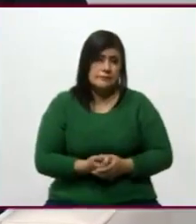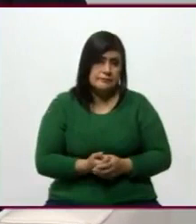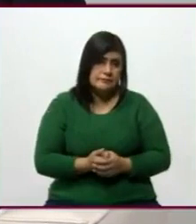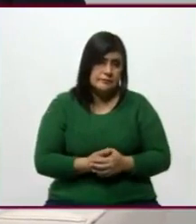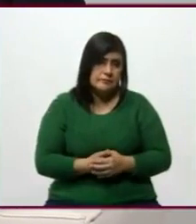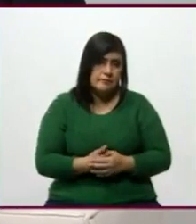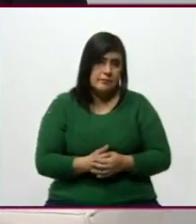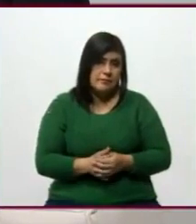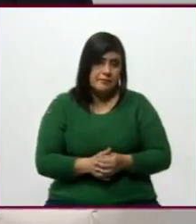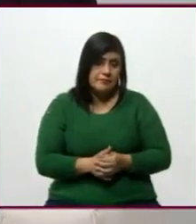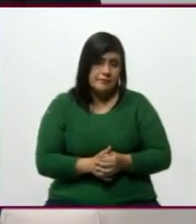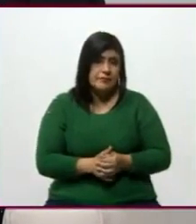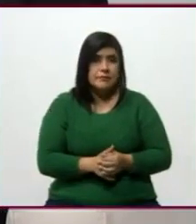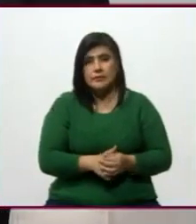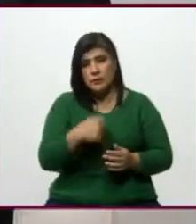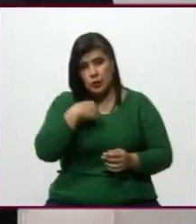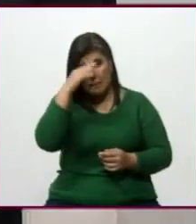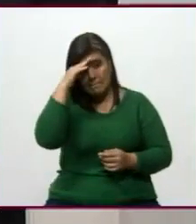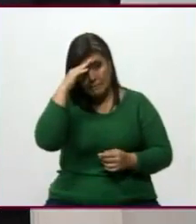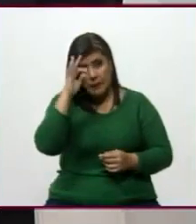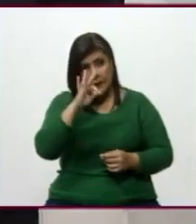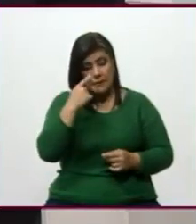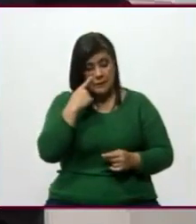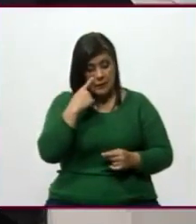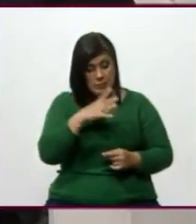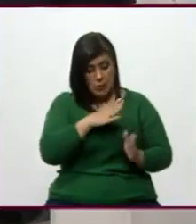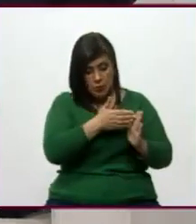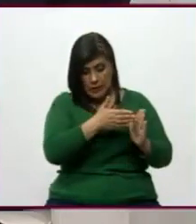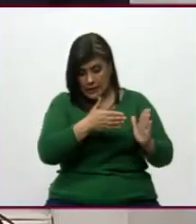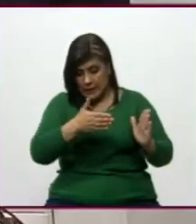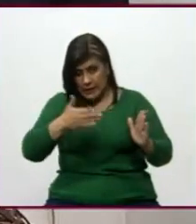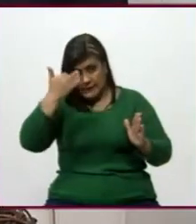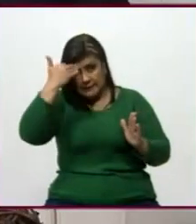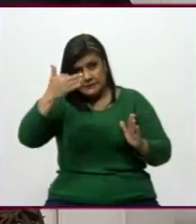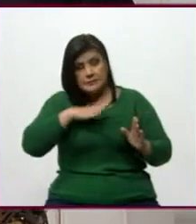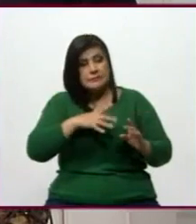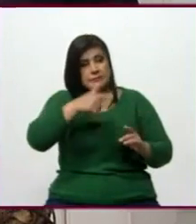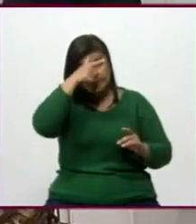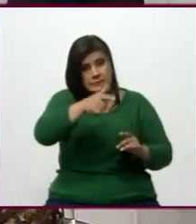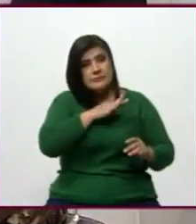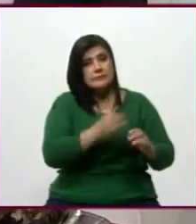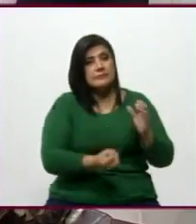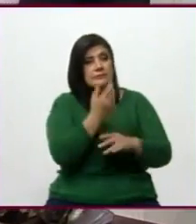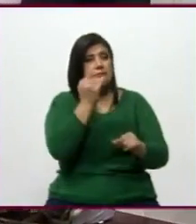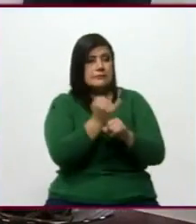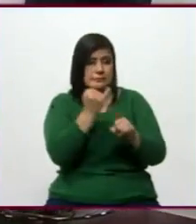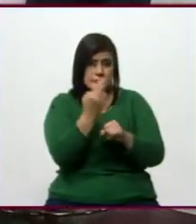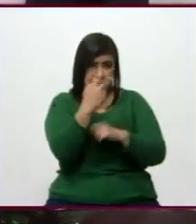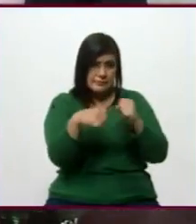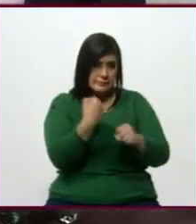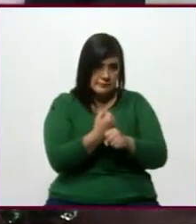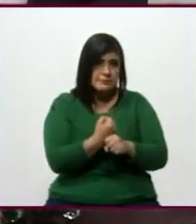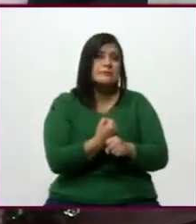mira yo pienso que justamente a partir del cambio de estos momentos de la aparición del internet que tiene 25 años pero